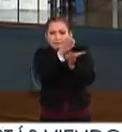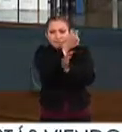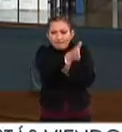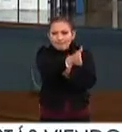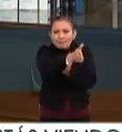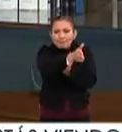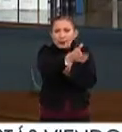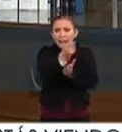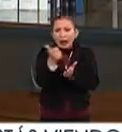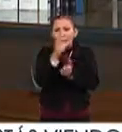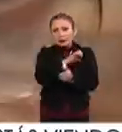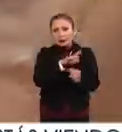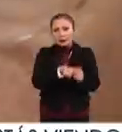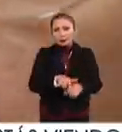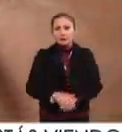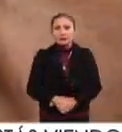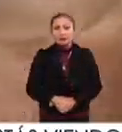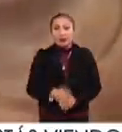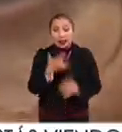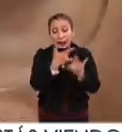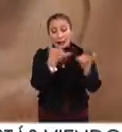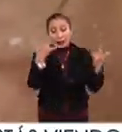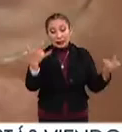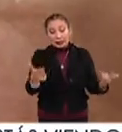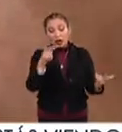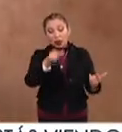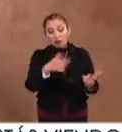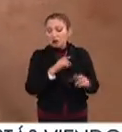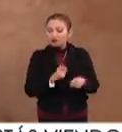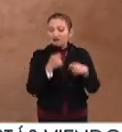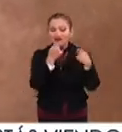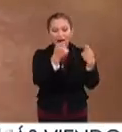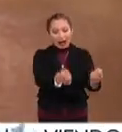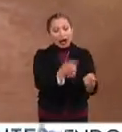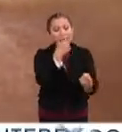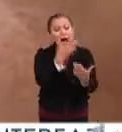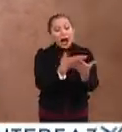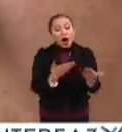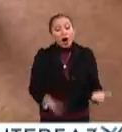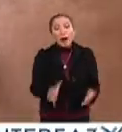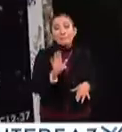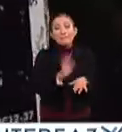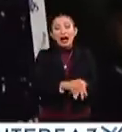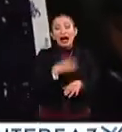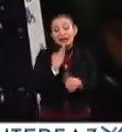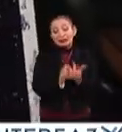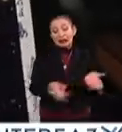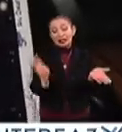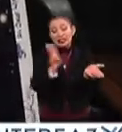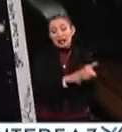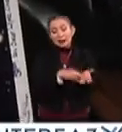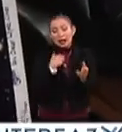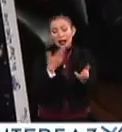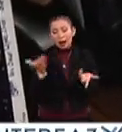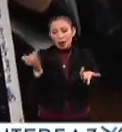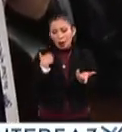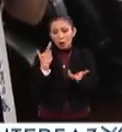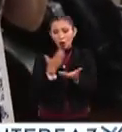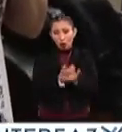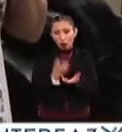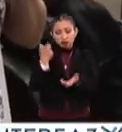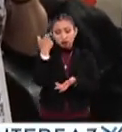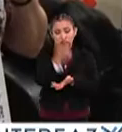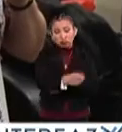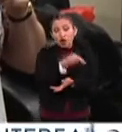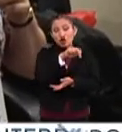each one is special. La historia la ha reivindicado, acumulando hasta la fecha más del triple de la cantidad económica que